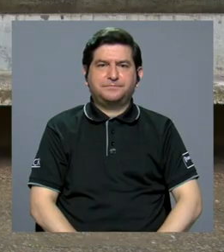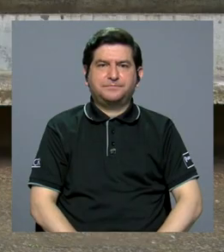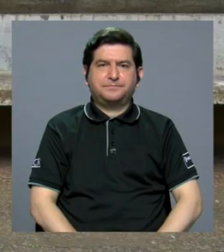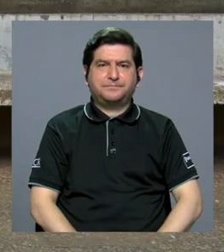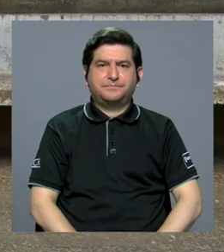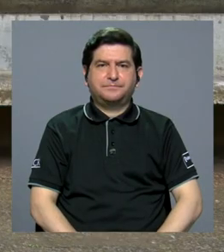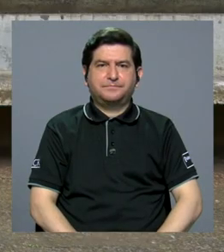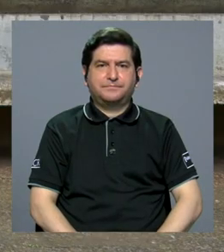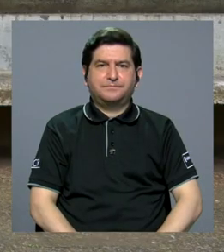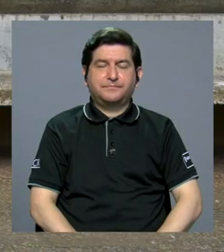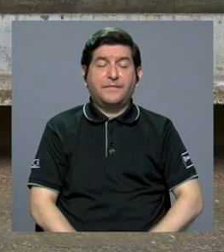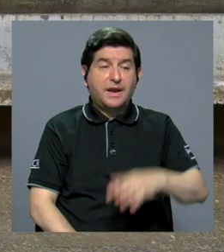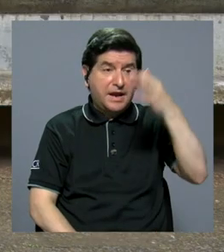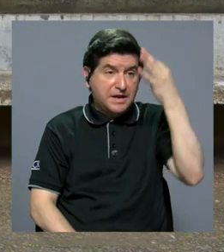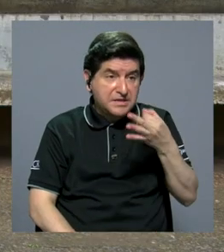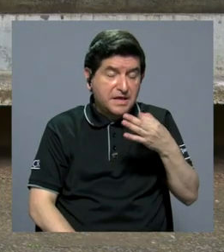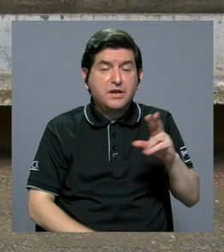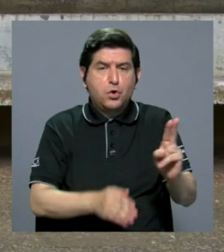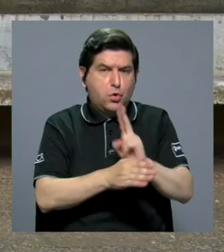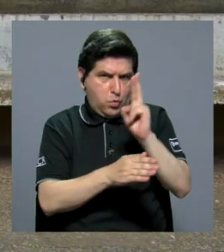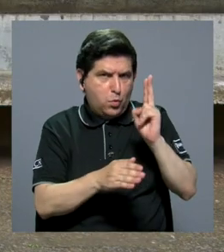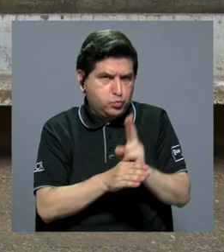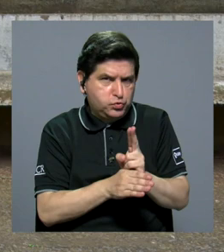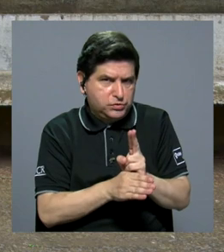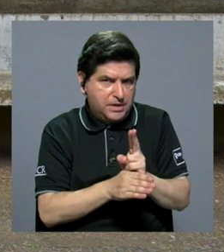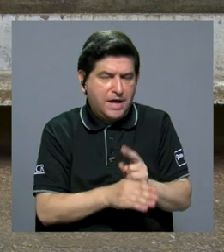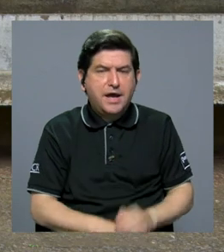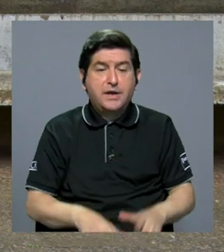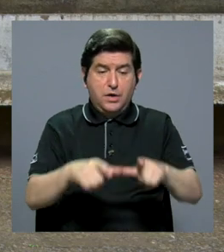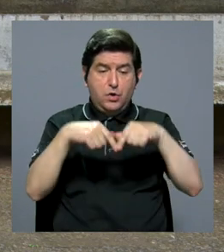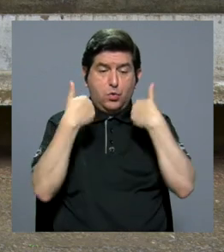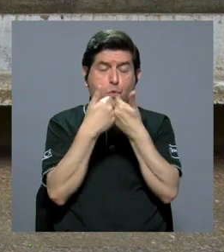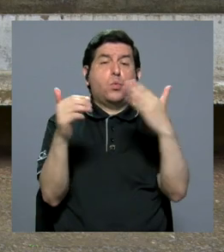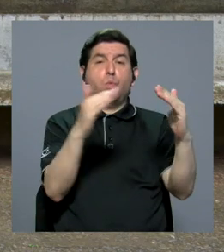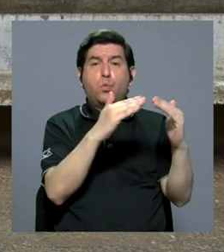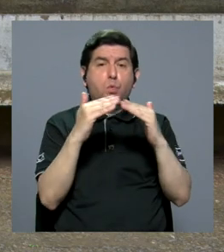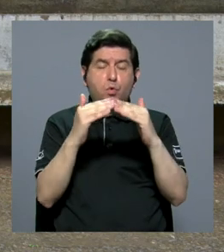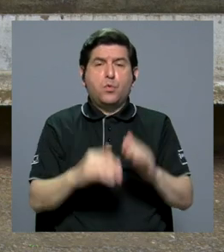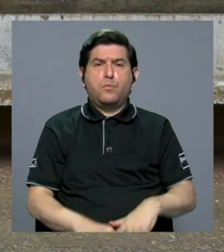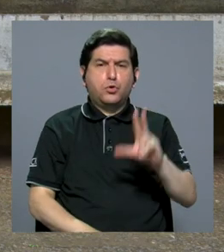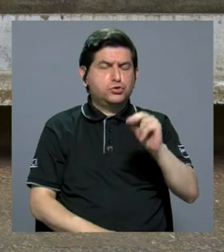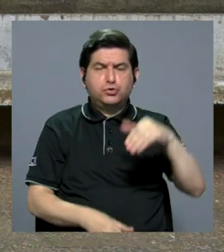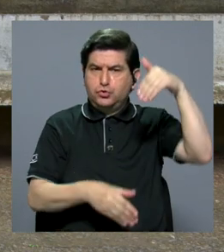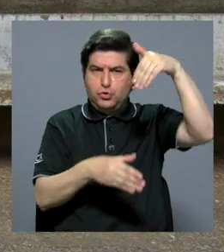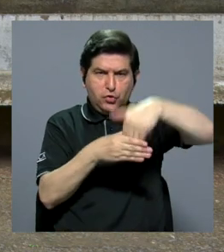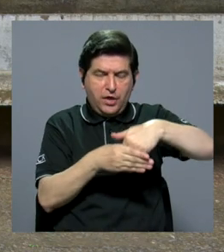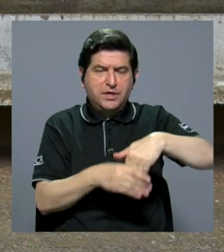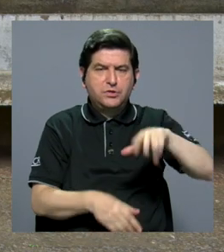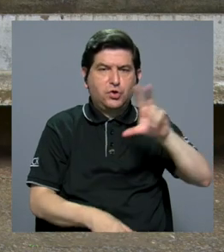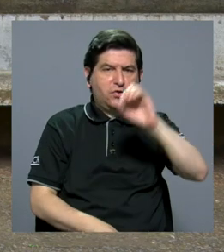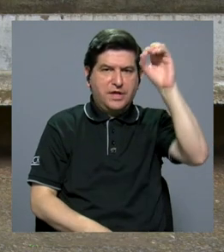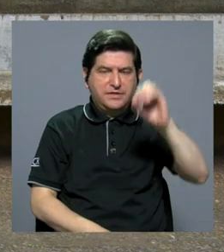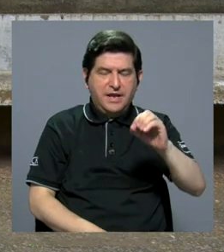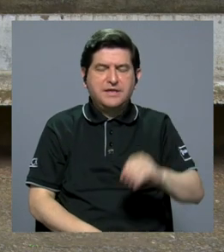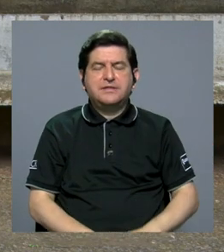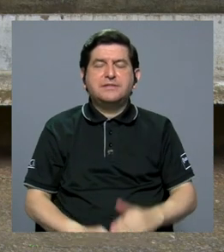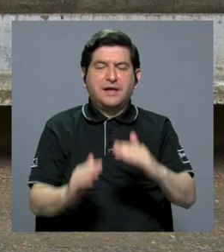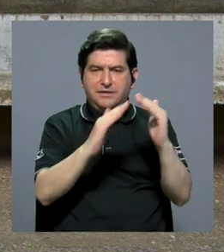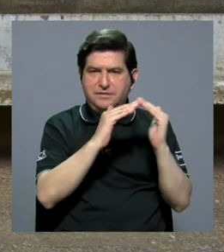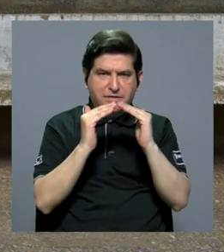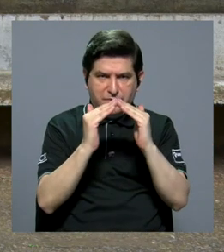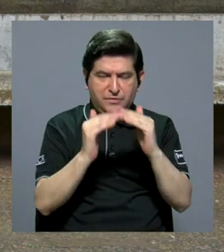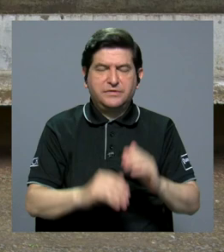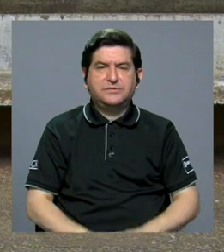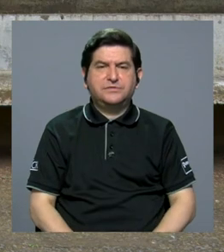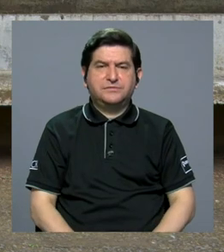O sea, el criterio era si lo consumen grupos poblacionales que no pertenecen a ese 30% de